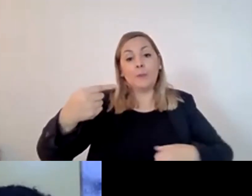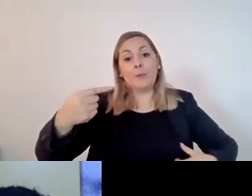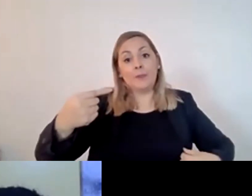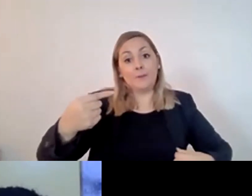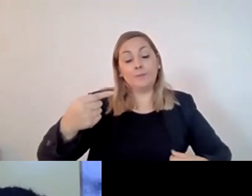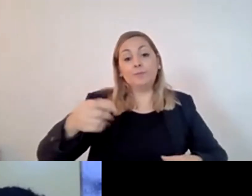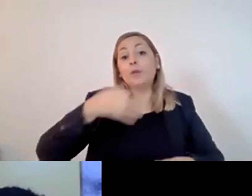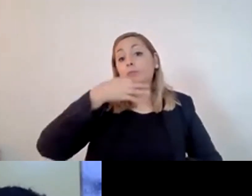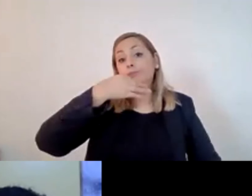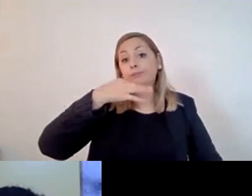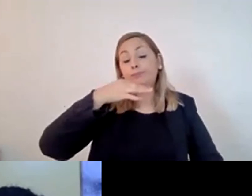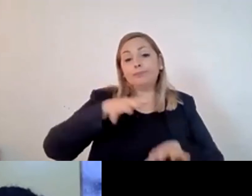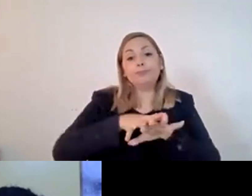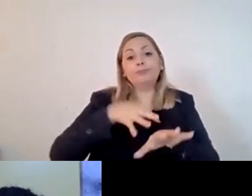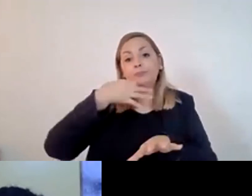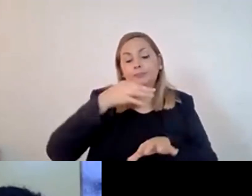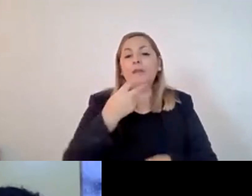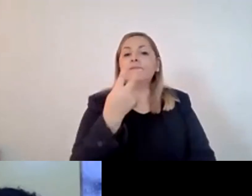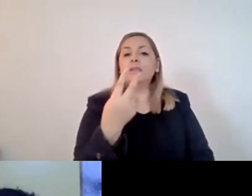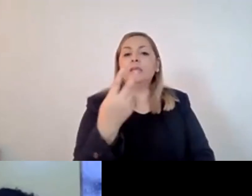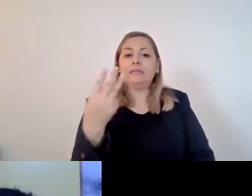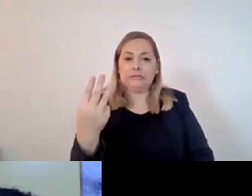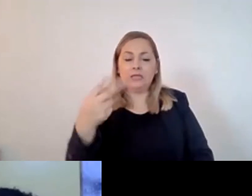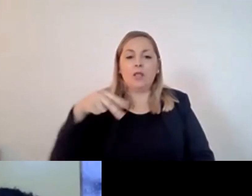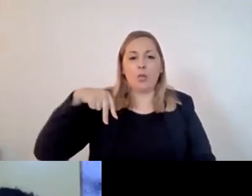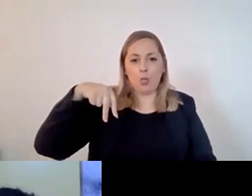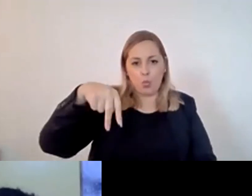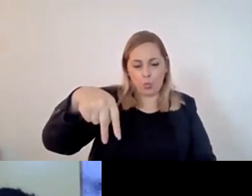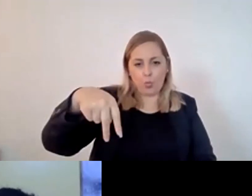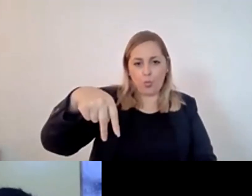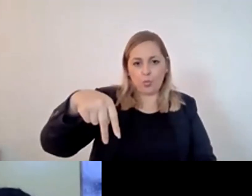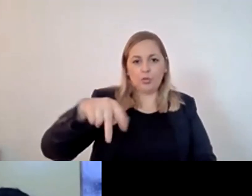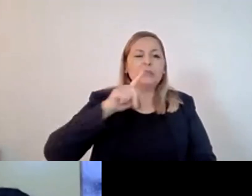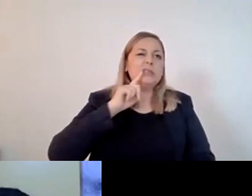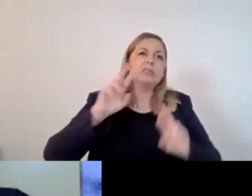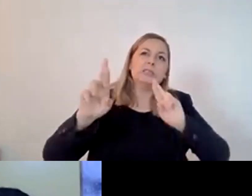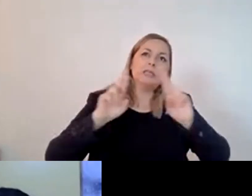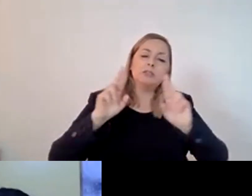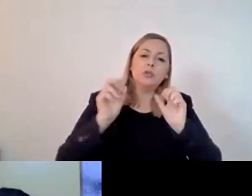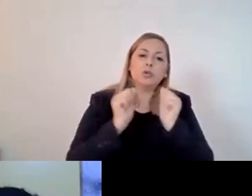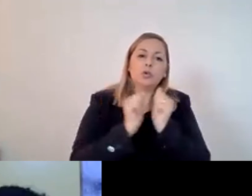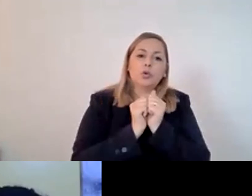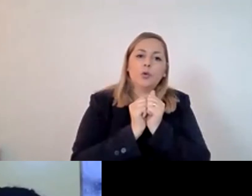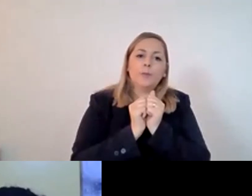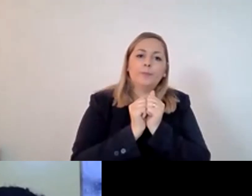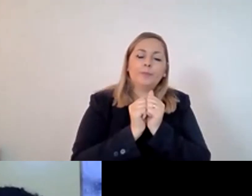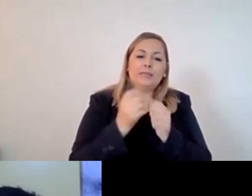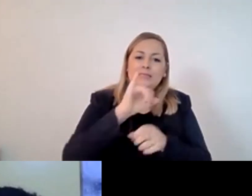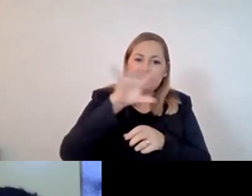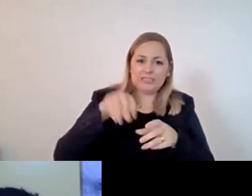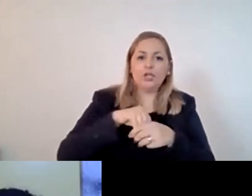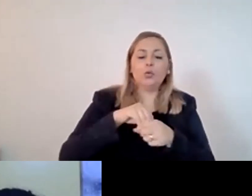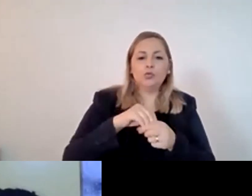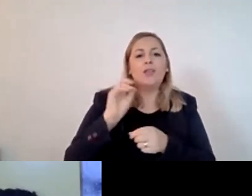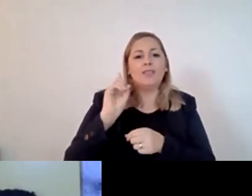próximo conversatorio va a ser el 23 de junio y tiene que ver con inclusión y